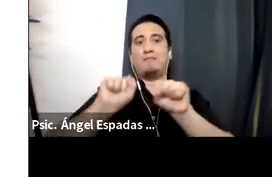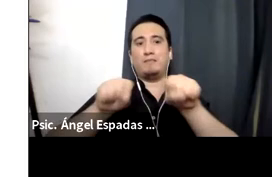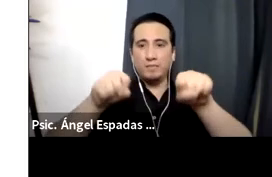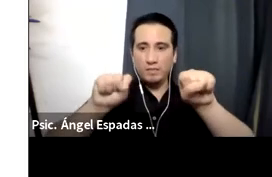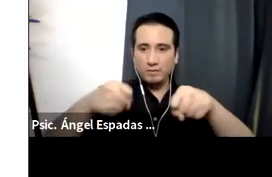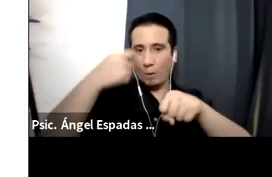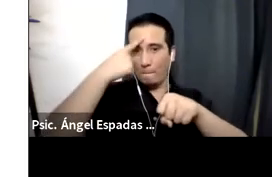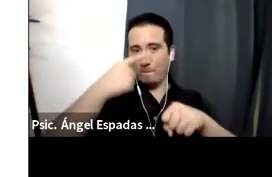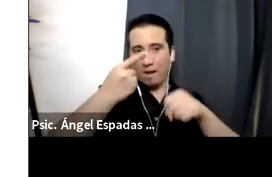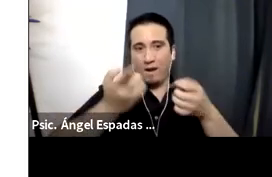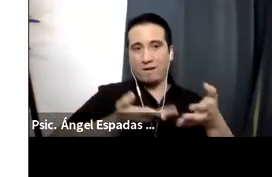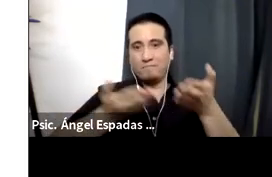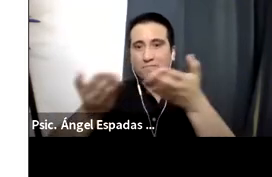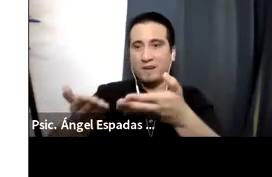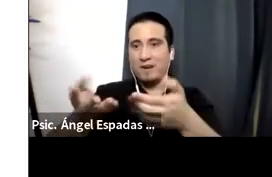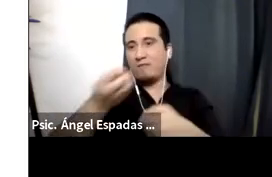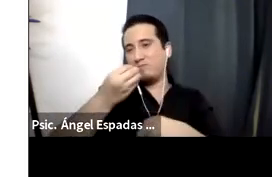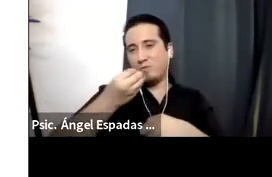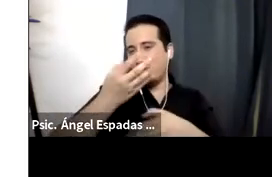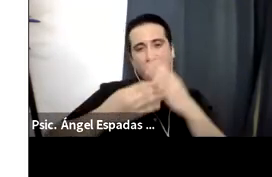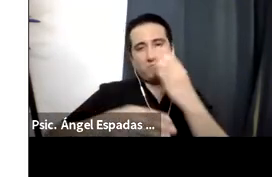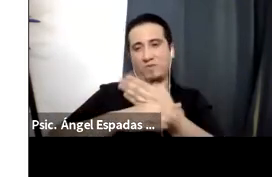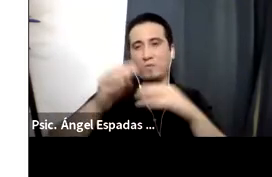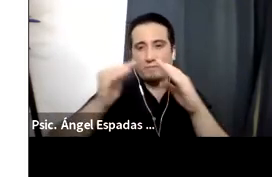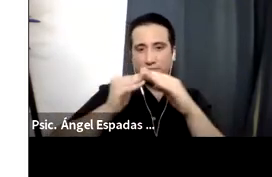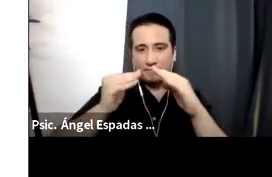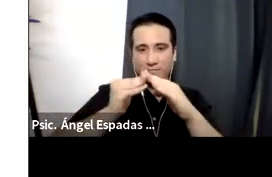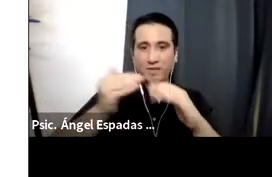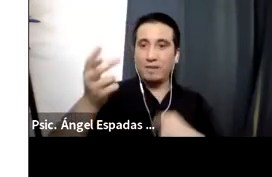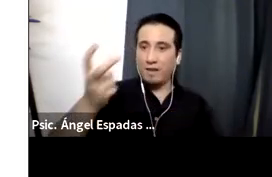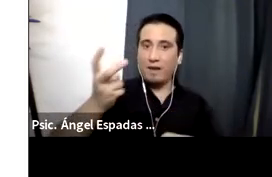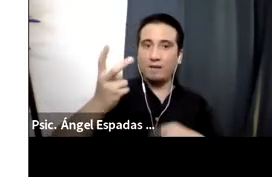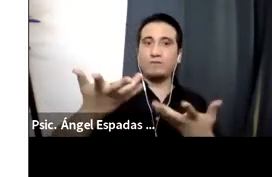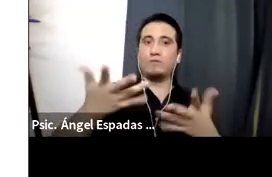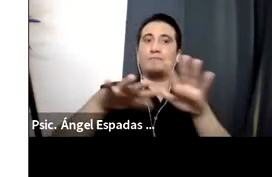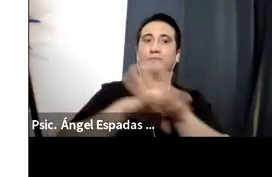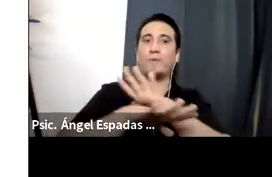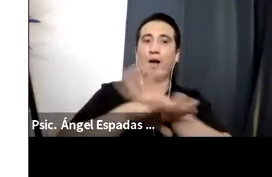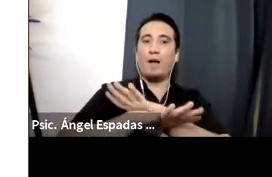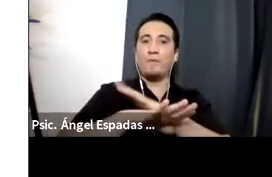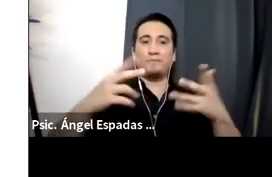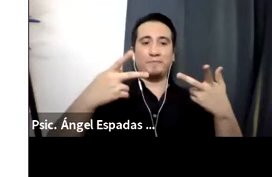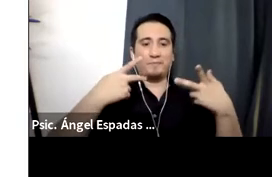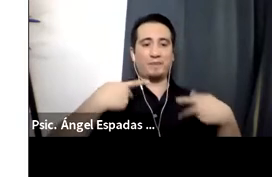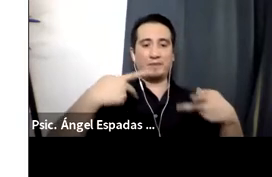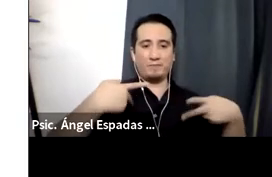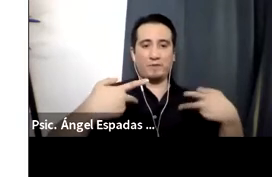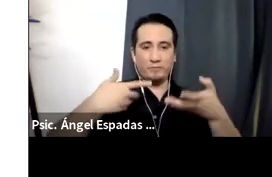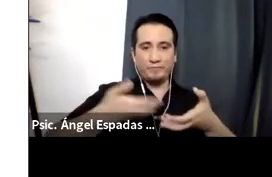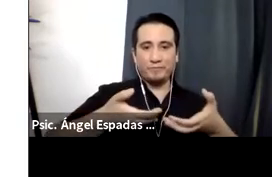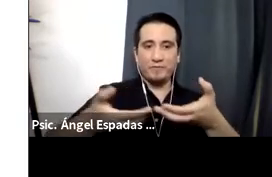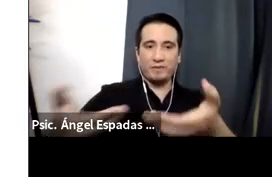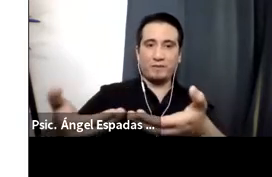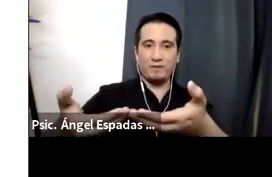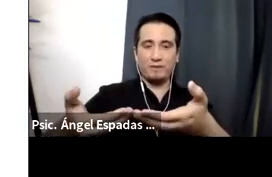hacer las entregas de domicilio. Y entonces esto nos hace cambios de los usuarios de la vía en las